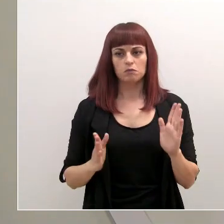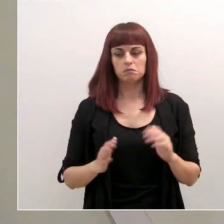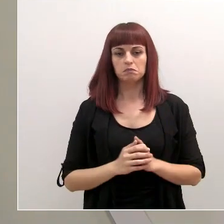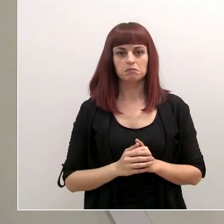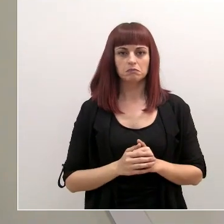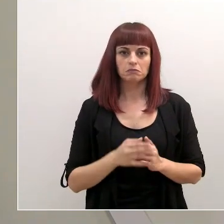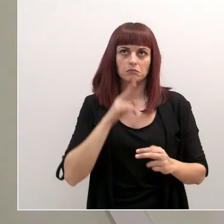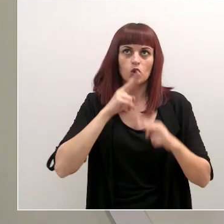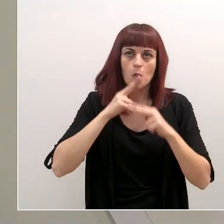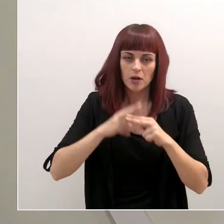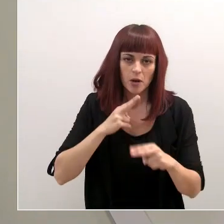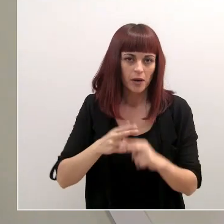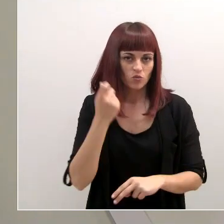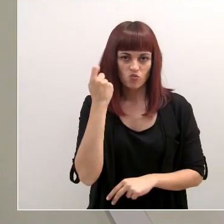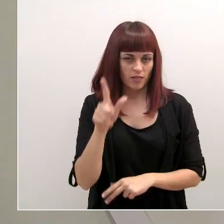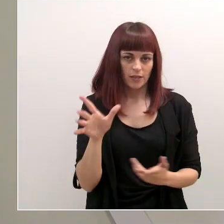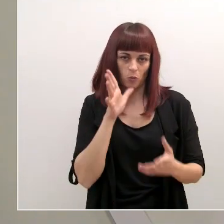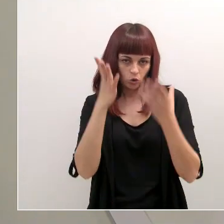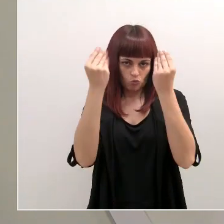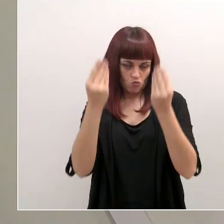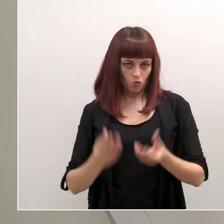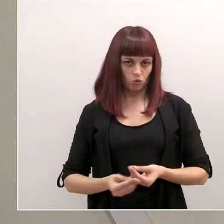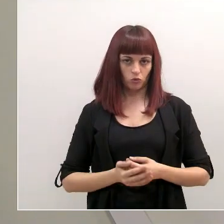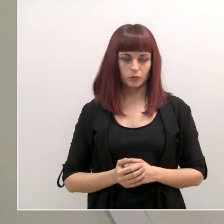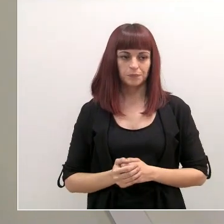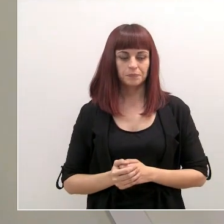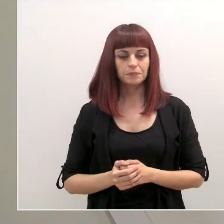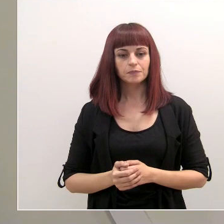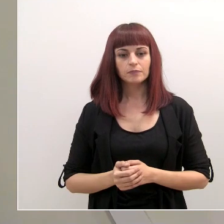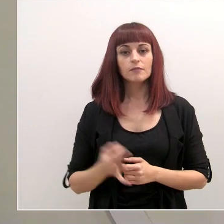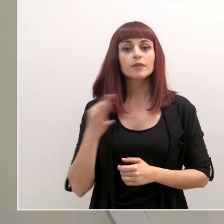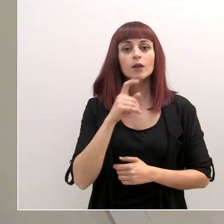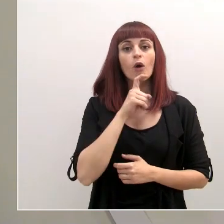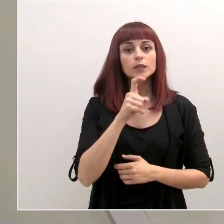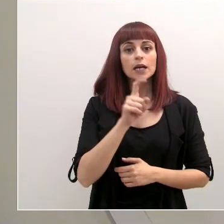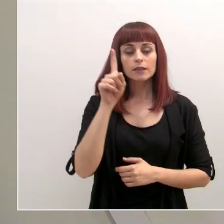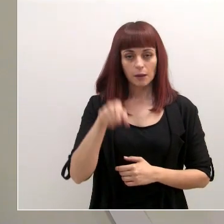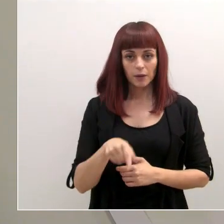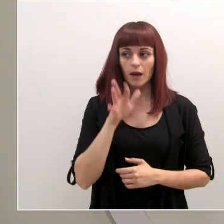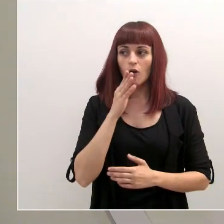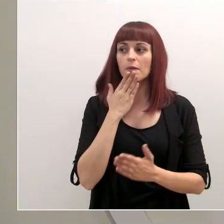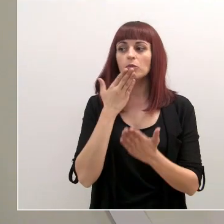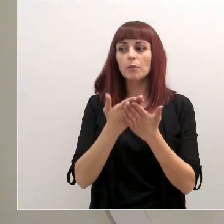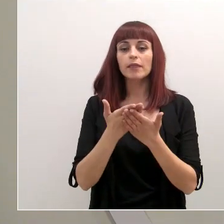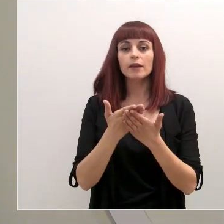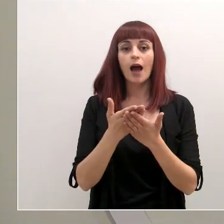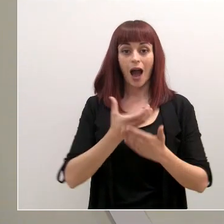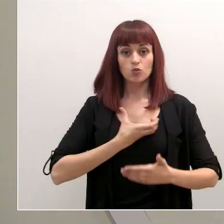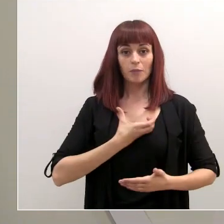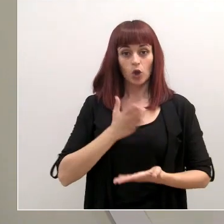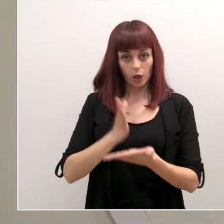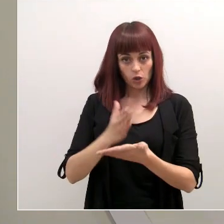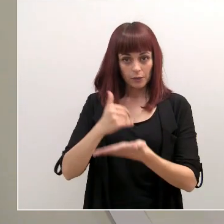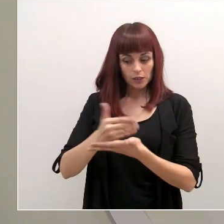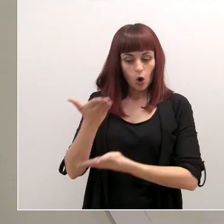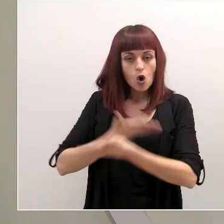pues no los vamos a enumerar porque son muchos. Tengo asimismo que informarles de que vamos a pedir la colaboración del Ayuntamiento de Torre